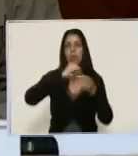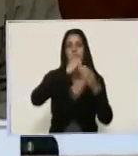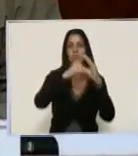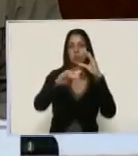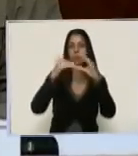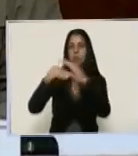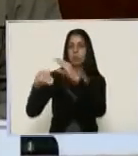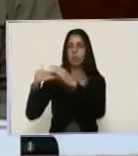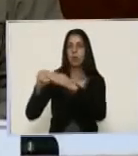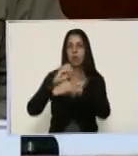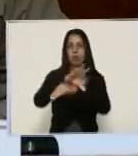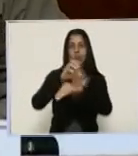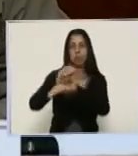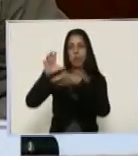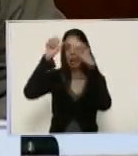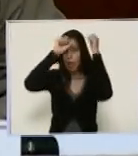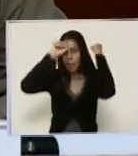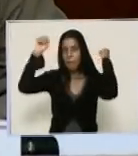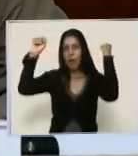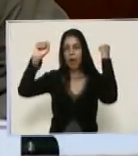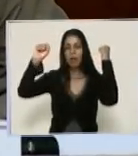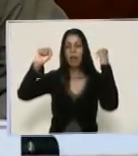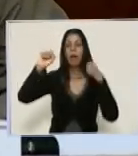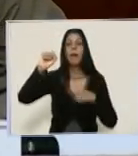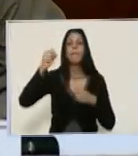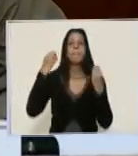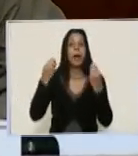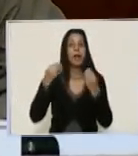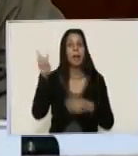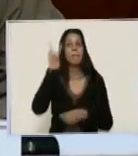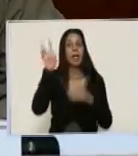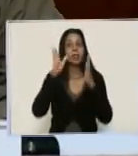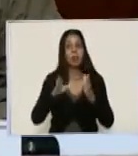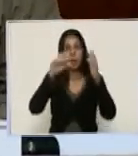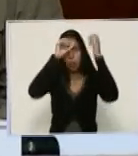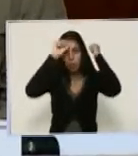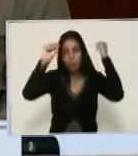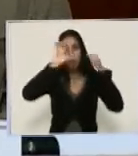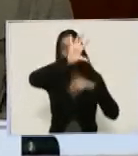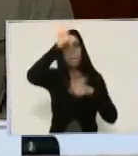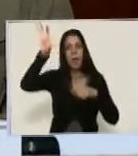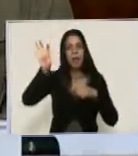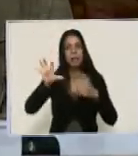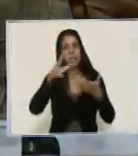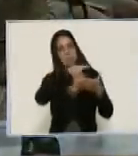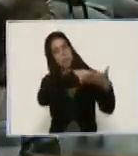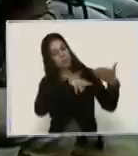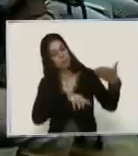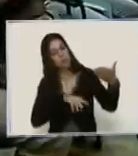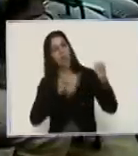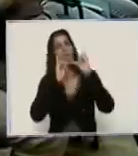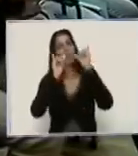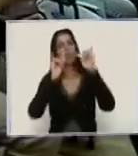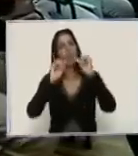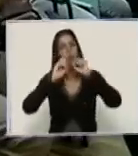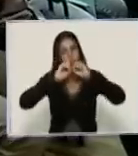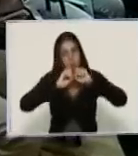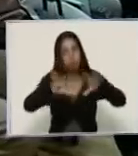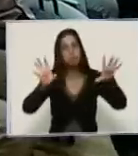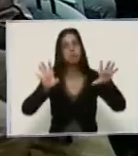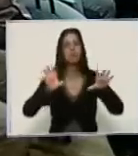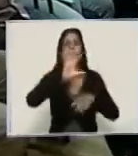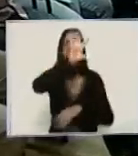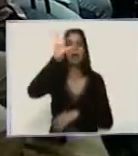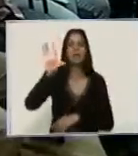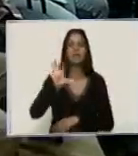embajadas de Venezuela para que nuestros embajadores puedan informar de esto en los respectivos